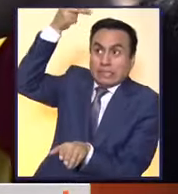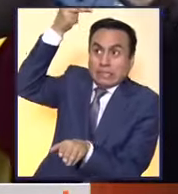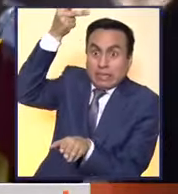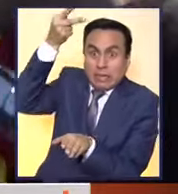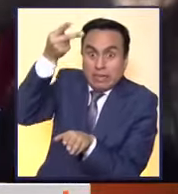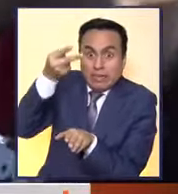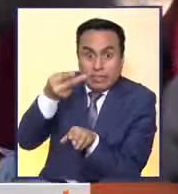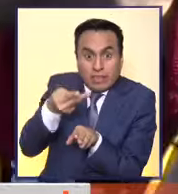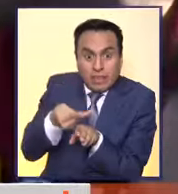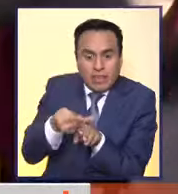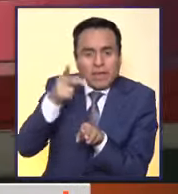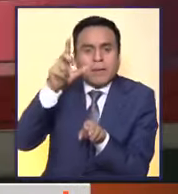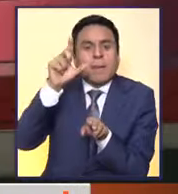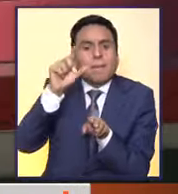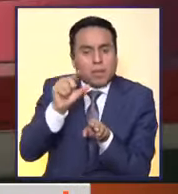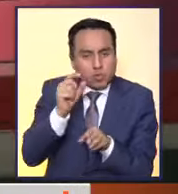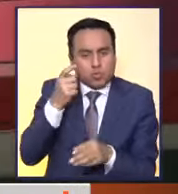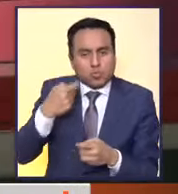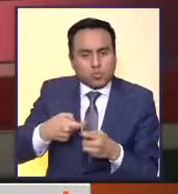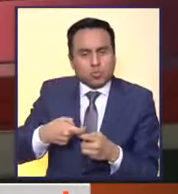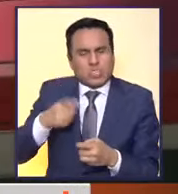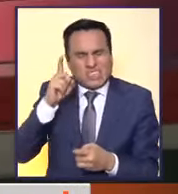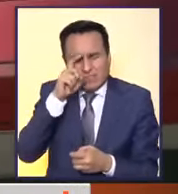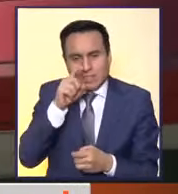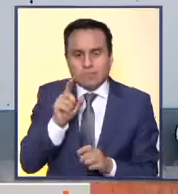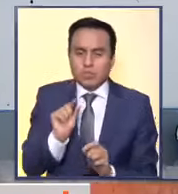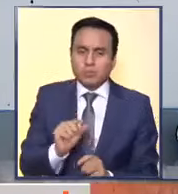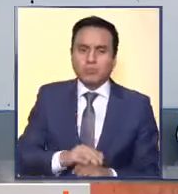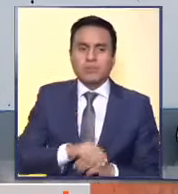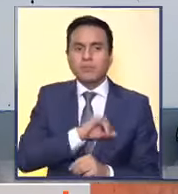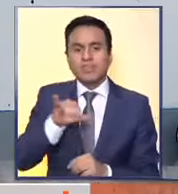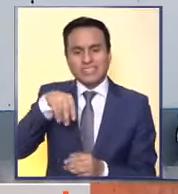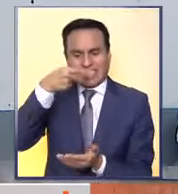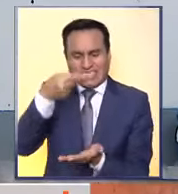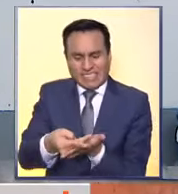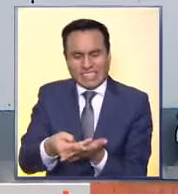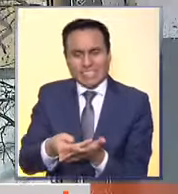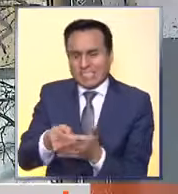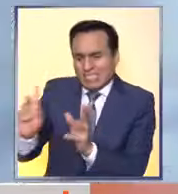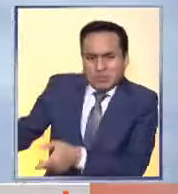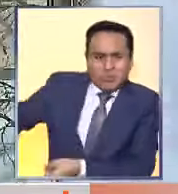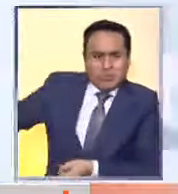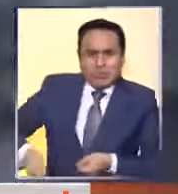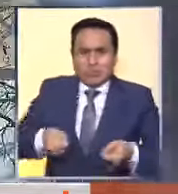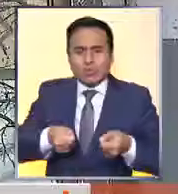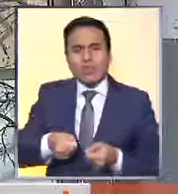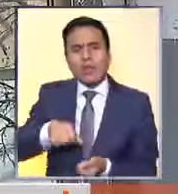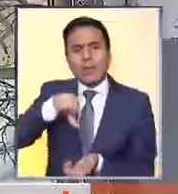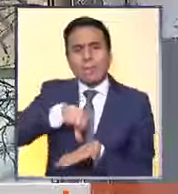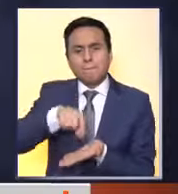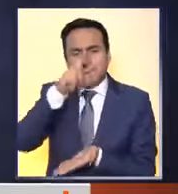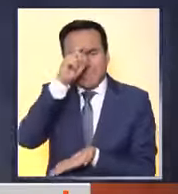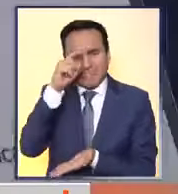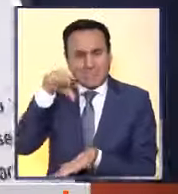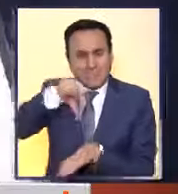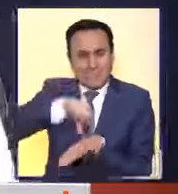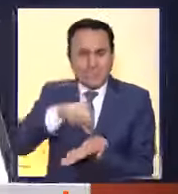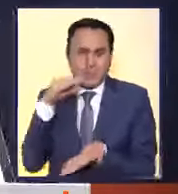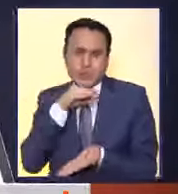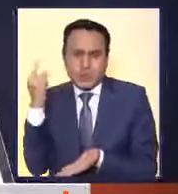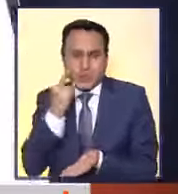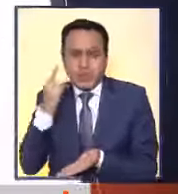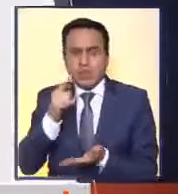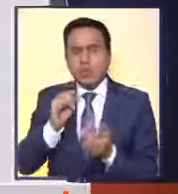fuera menos dura, claro. Inmediatamente después de la caída, el hombre bala fue trasladado a la posta central y desde ahí, mediante un